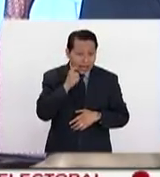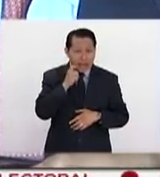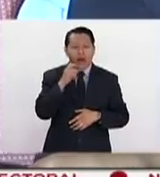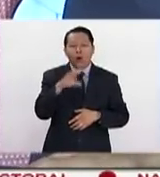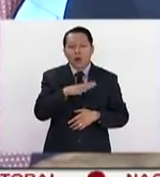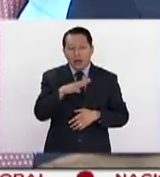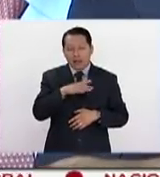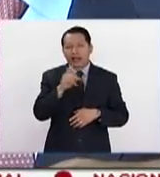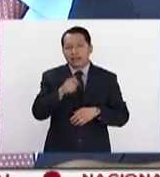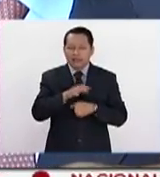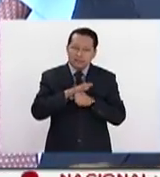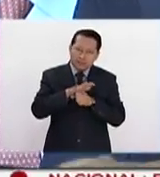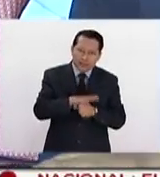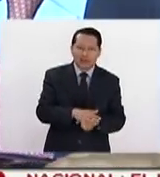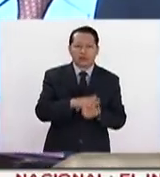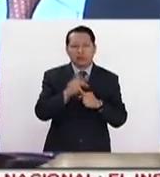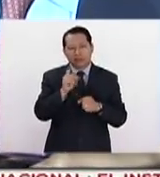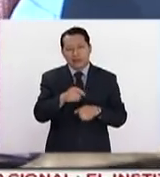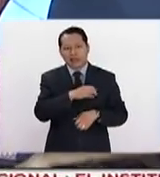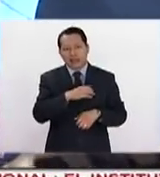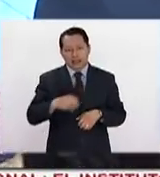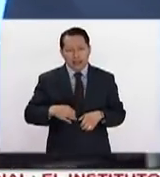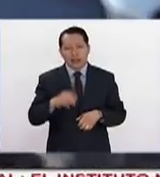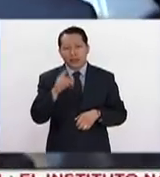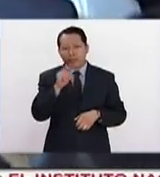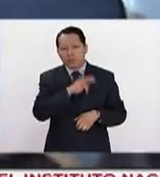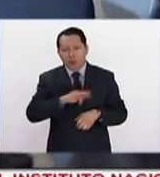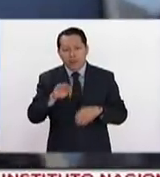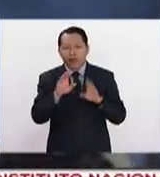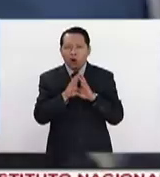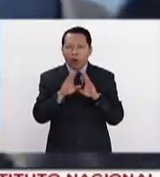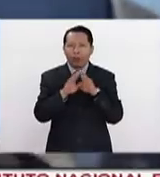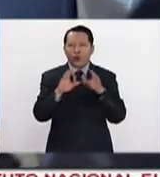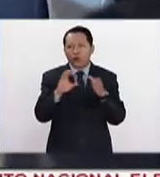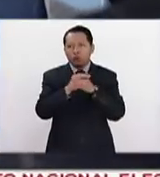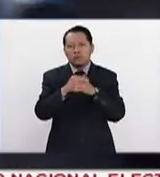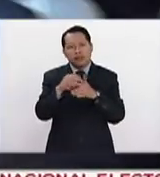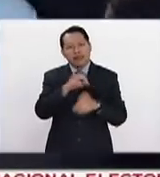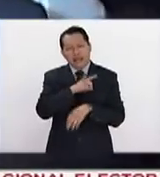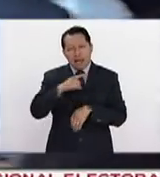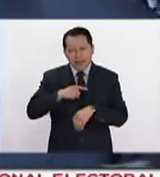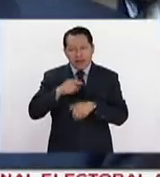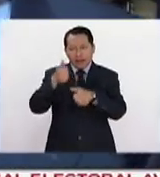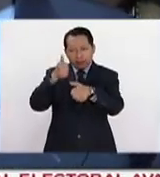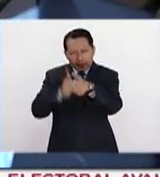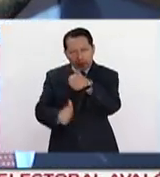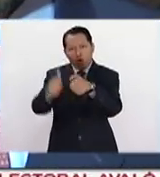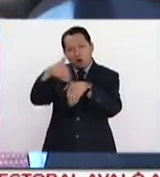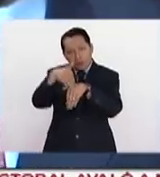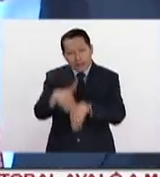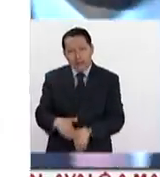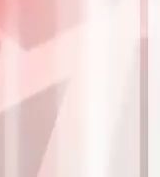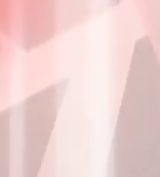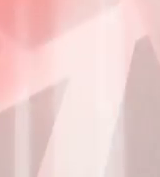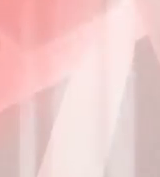así de presionar a candidatos que tengan que estar o no alineados con un grupo criminal, que no lo vamos a